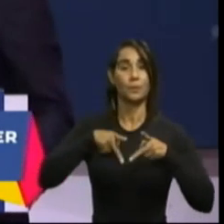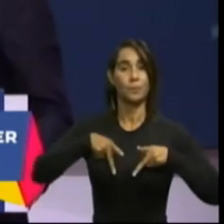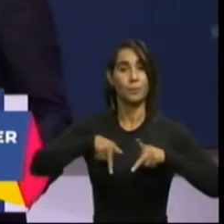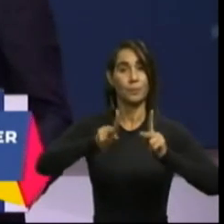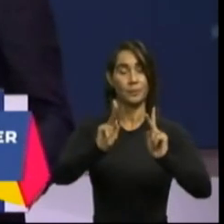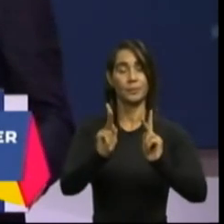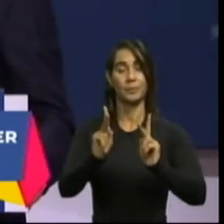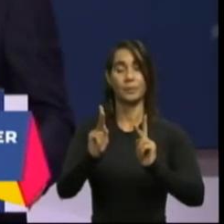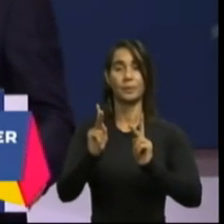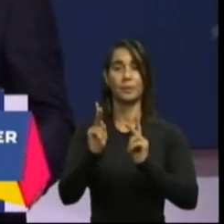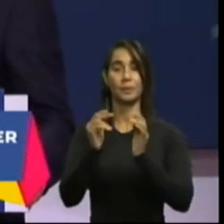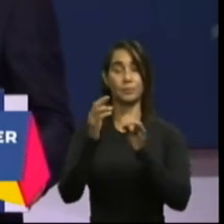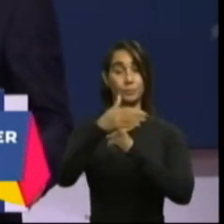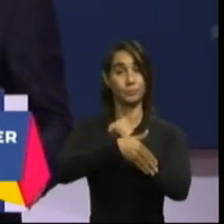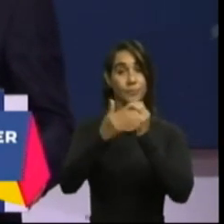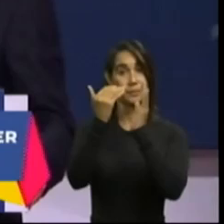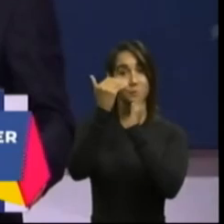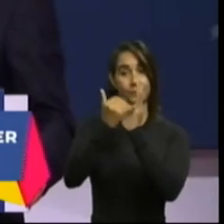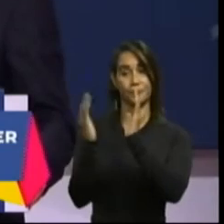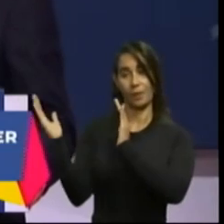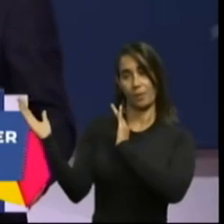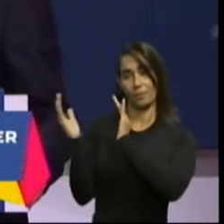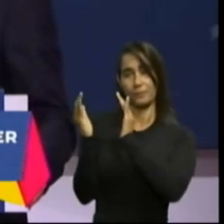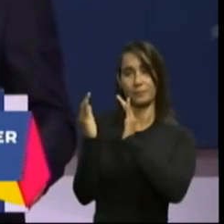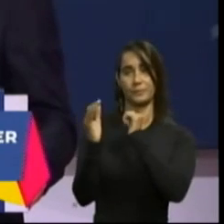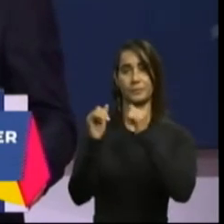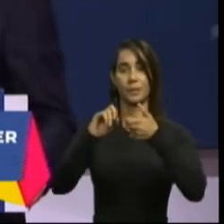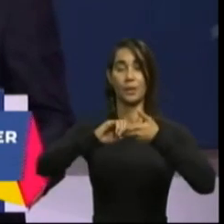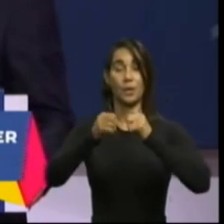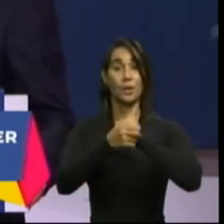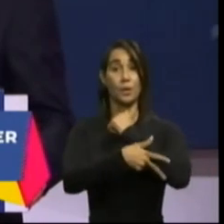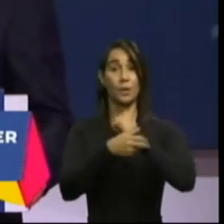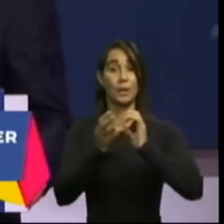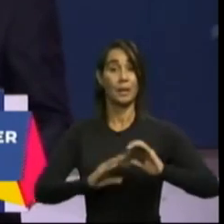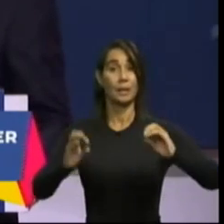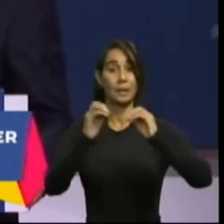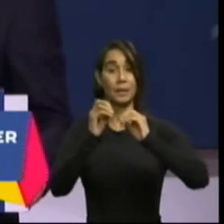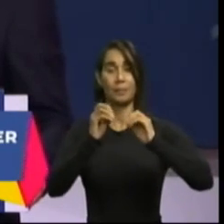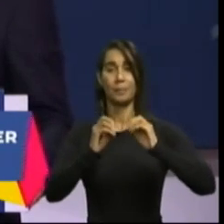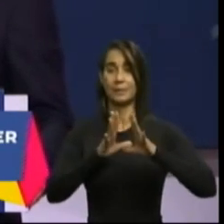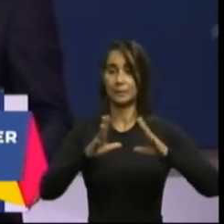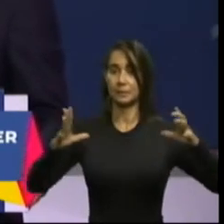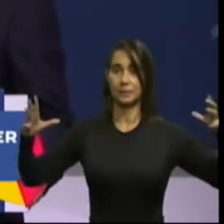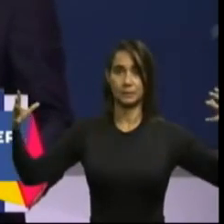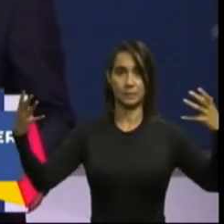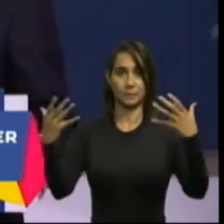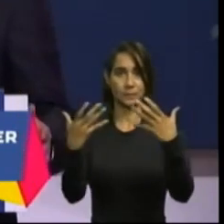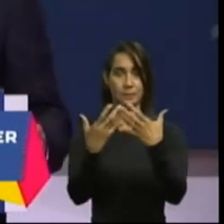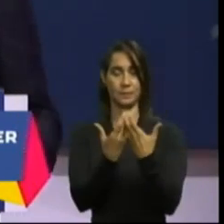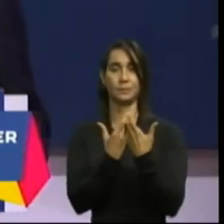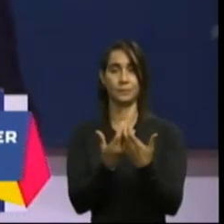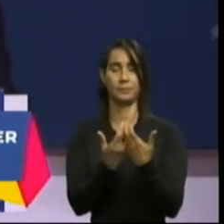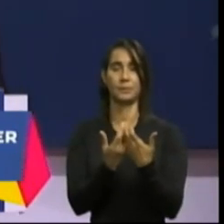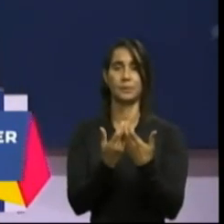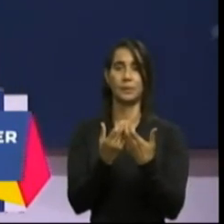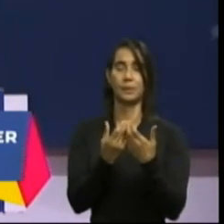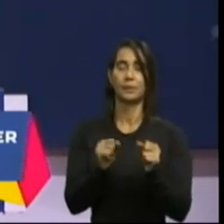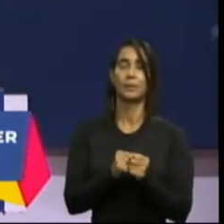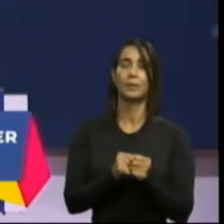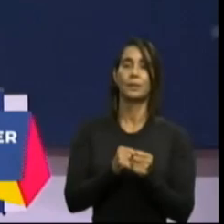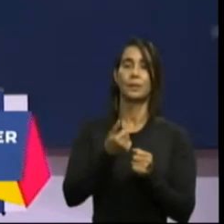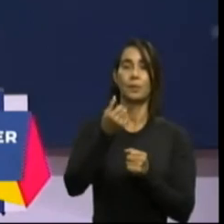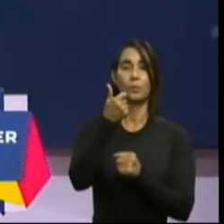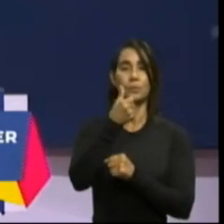a los países de ingreso medio enfrentar esta crisis, la más compleja del último siglo y que ya está